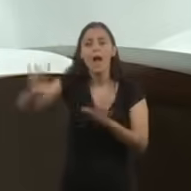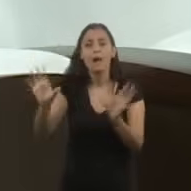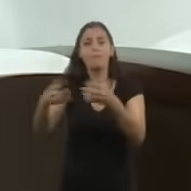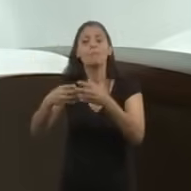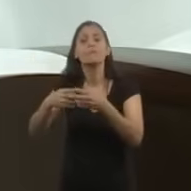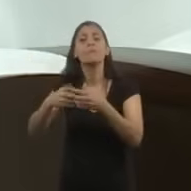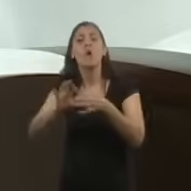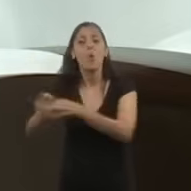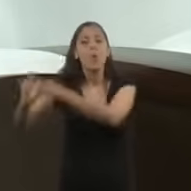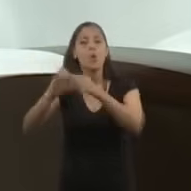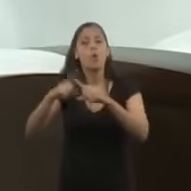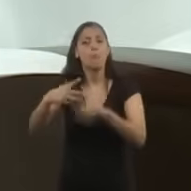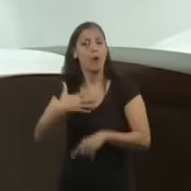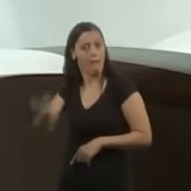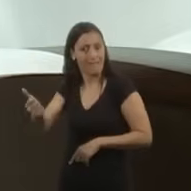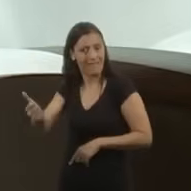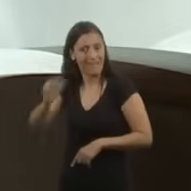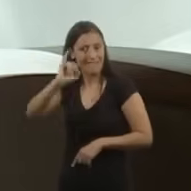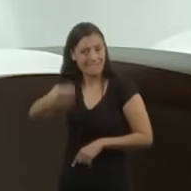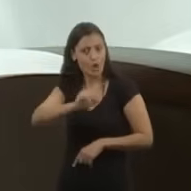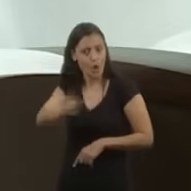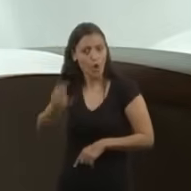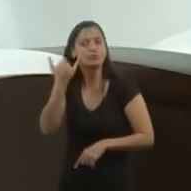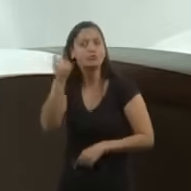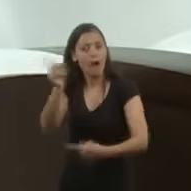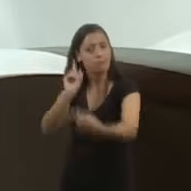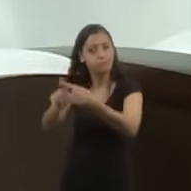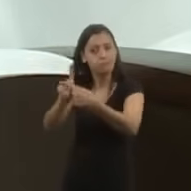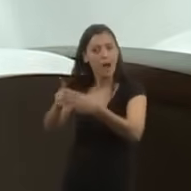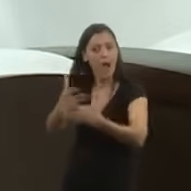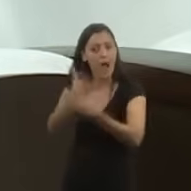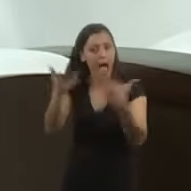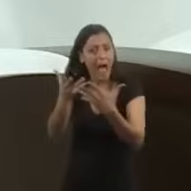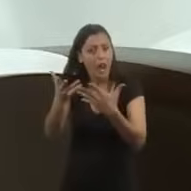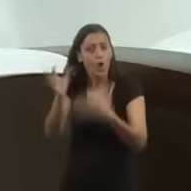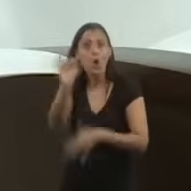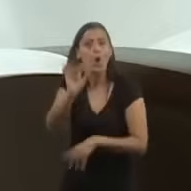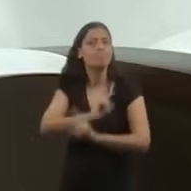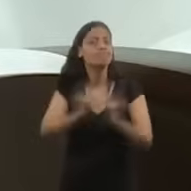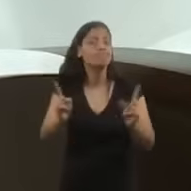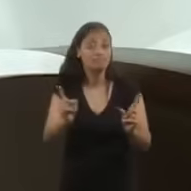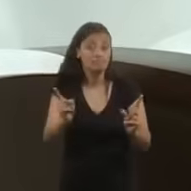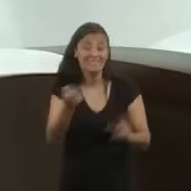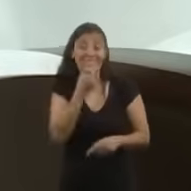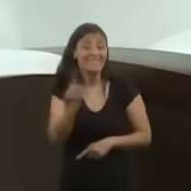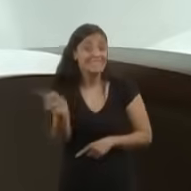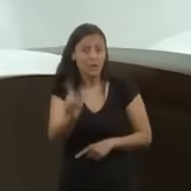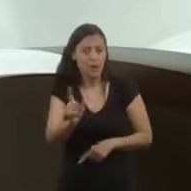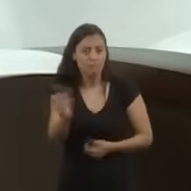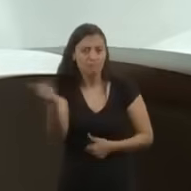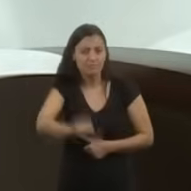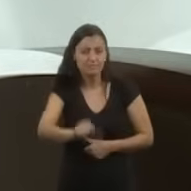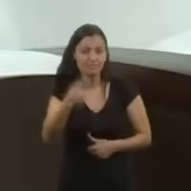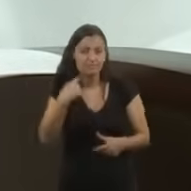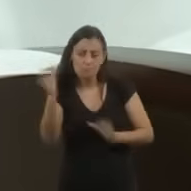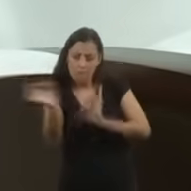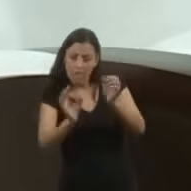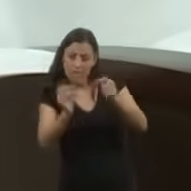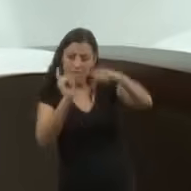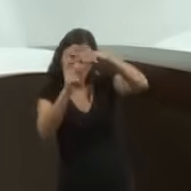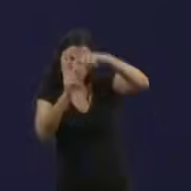está contemplado eso han iniciado conversaciones si no no no dan los números